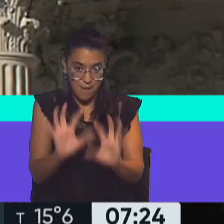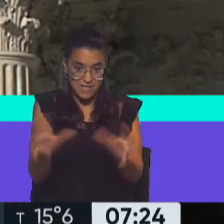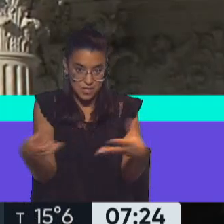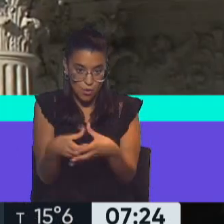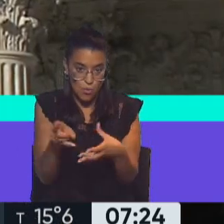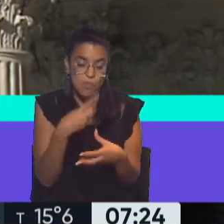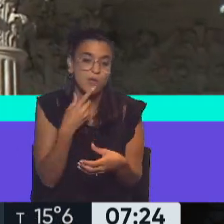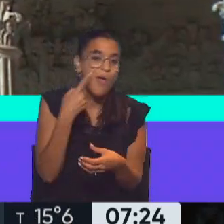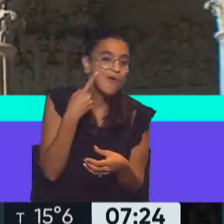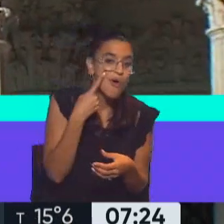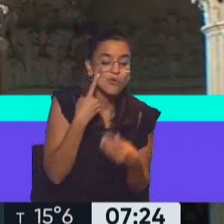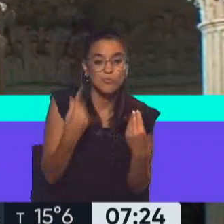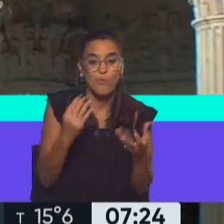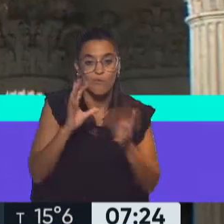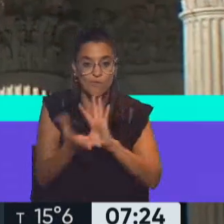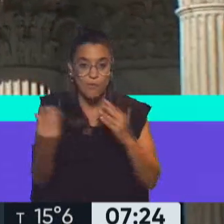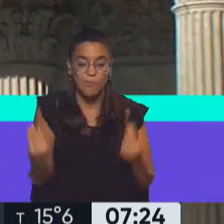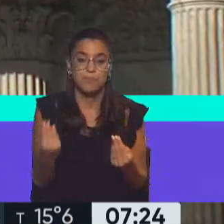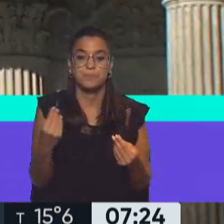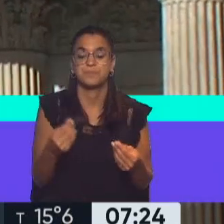y ya los estamos conociendo, por supuesto, como